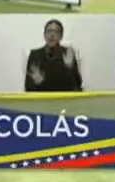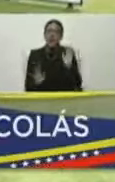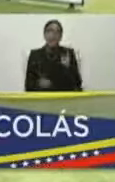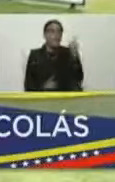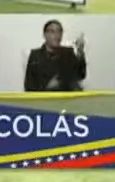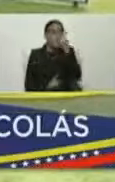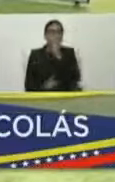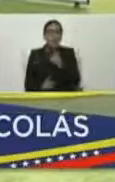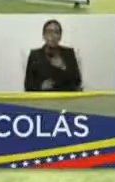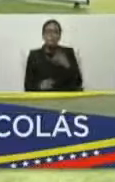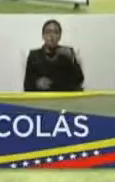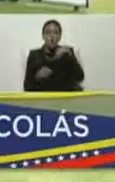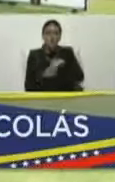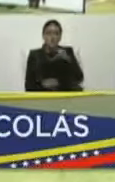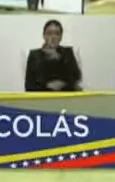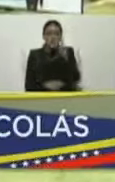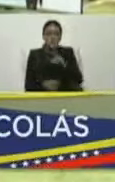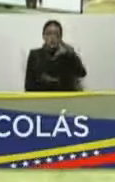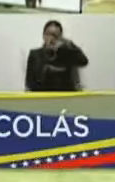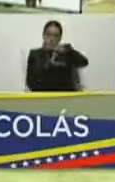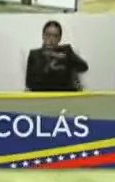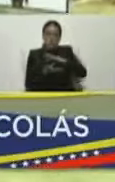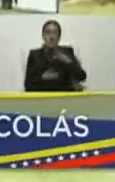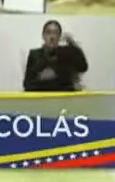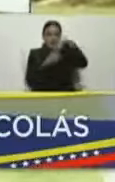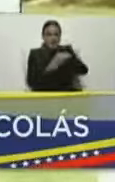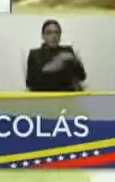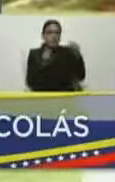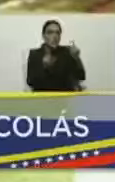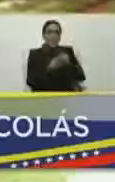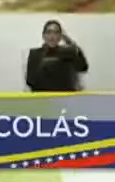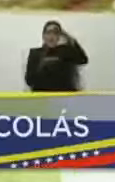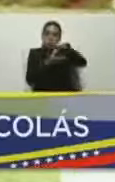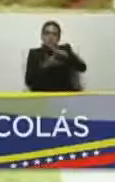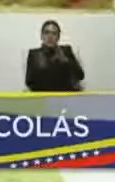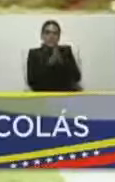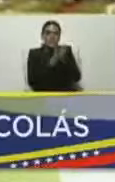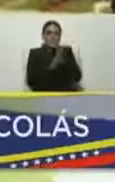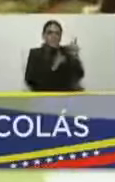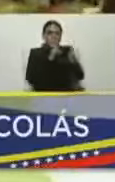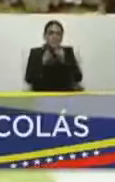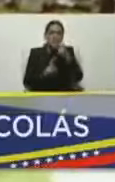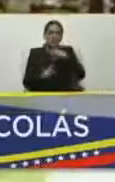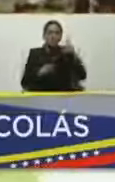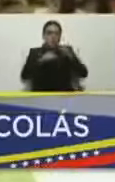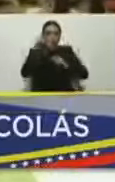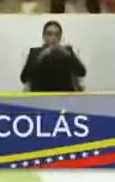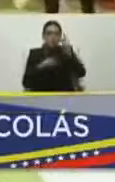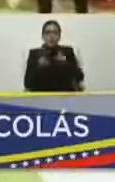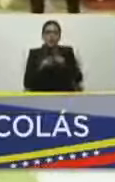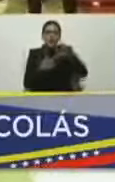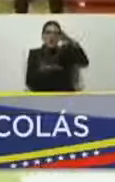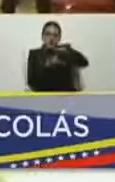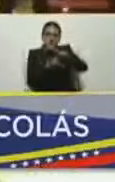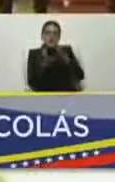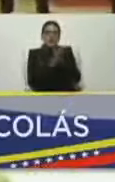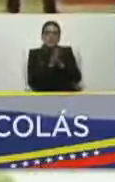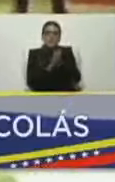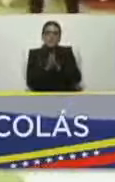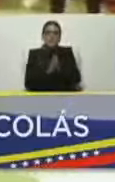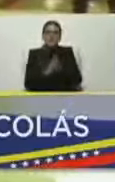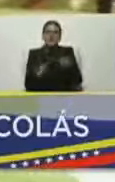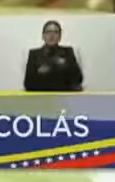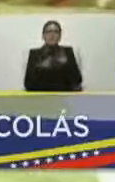ciudad del país una ciudad del emprendimiento. Me anoto en esa. Vamos a construir una ciudad del emprendimiento, como